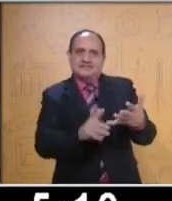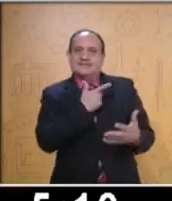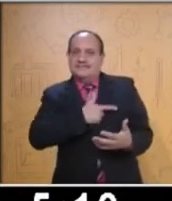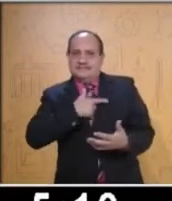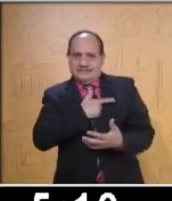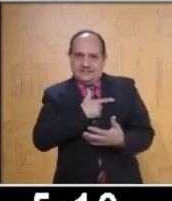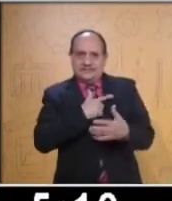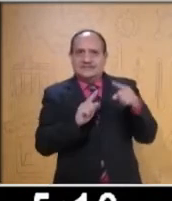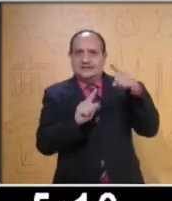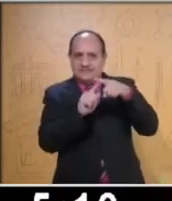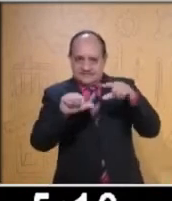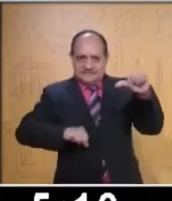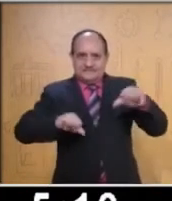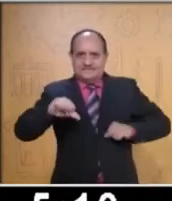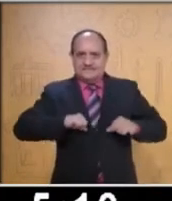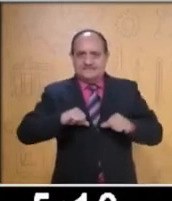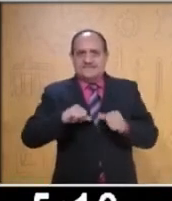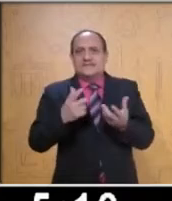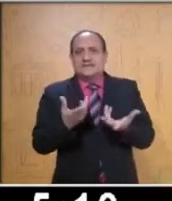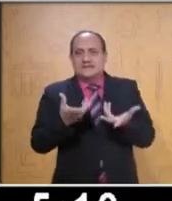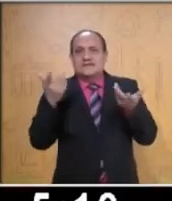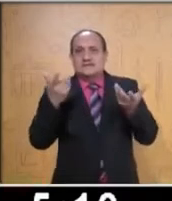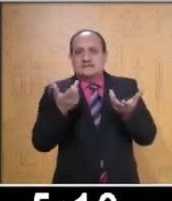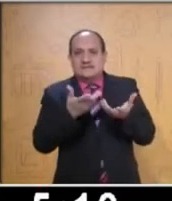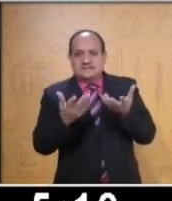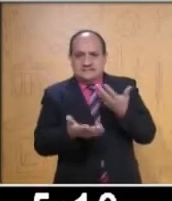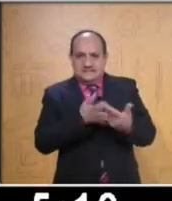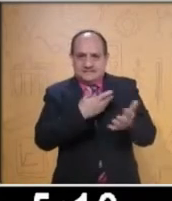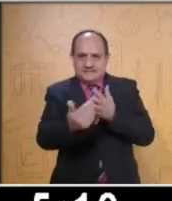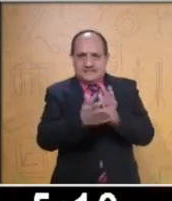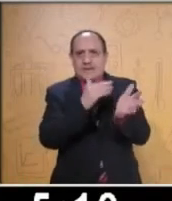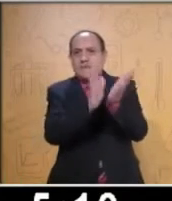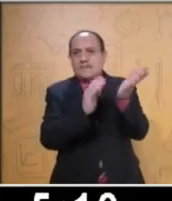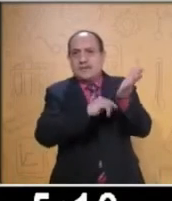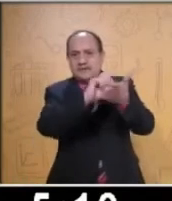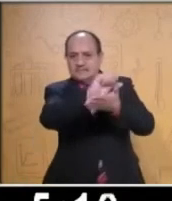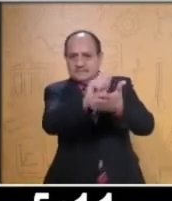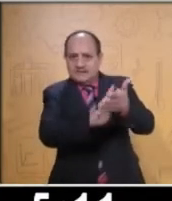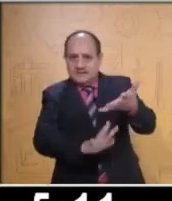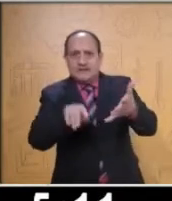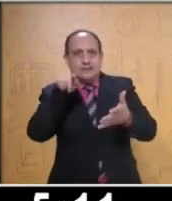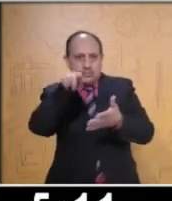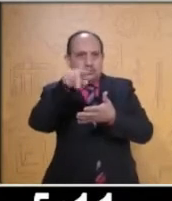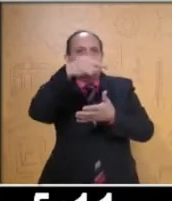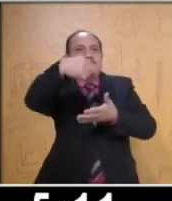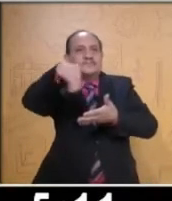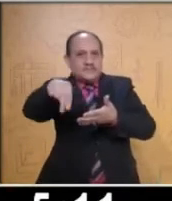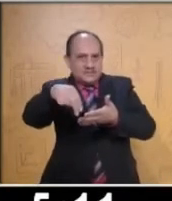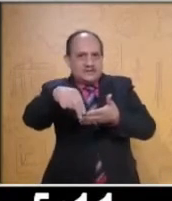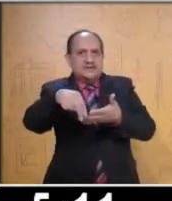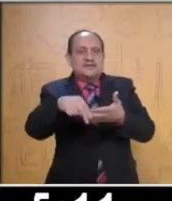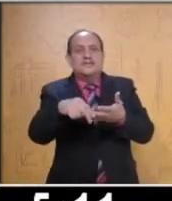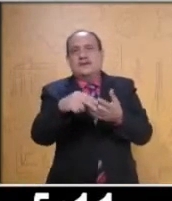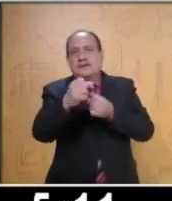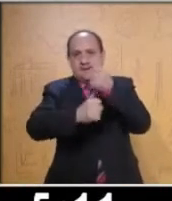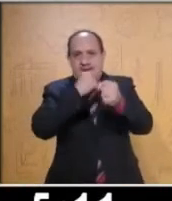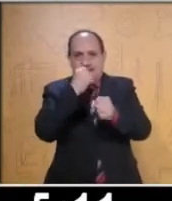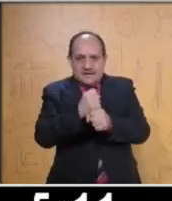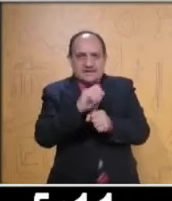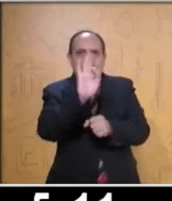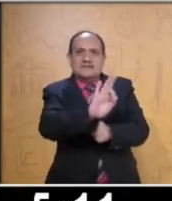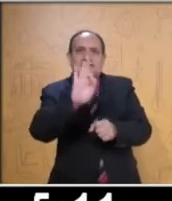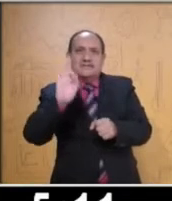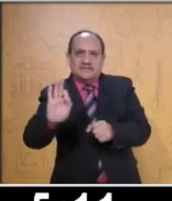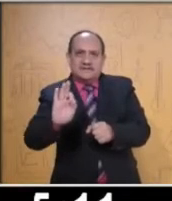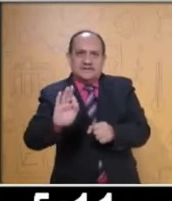tareas y ejercicios deberás hacerlas sobre una hoja de papel a la que le pondrás tu nombre, grado escolar, fecha y